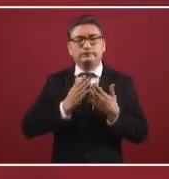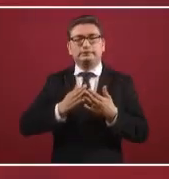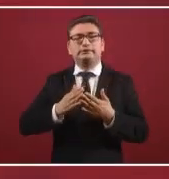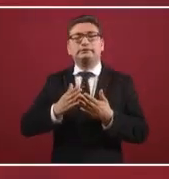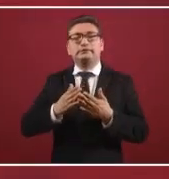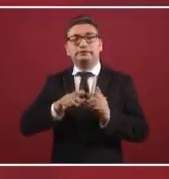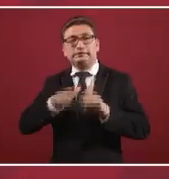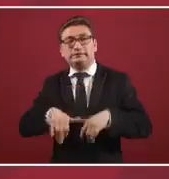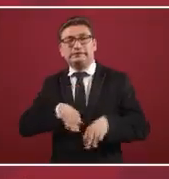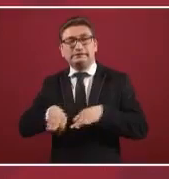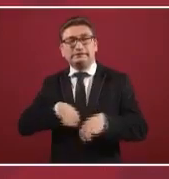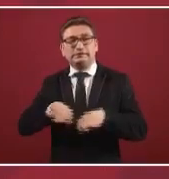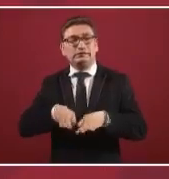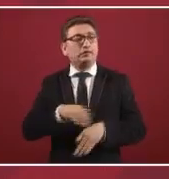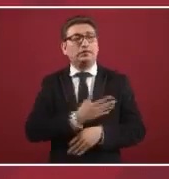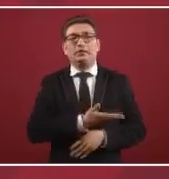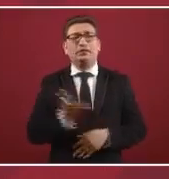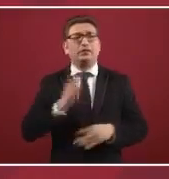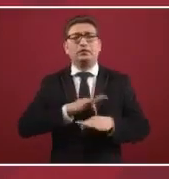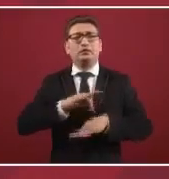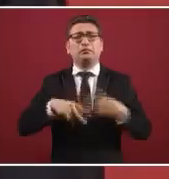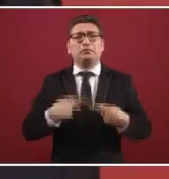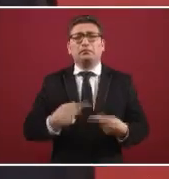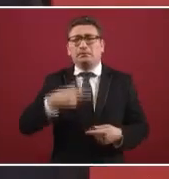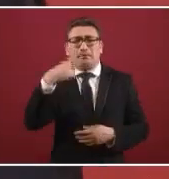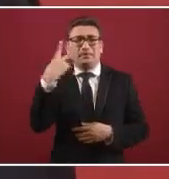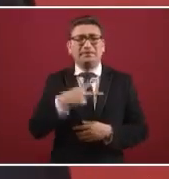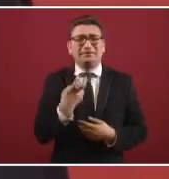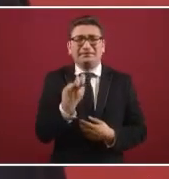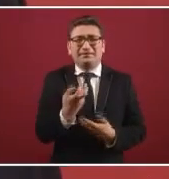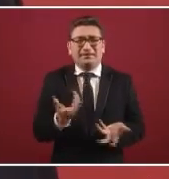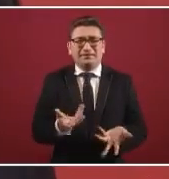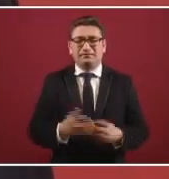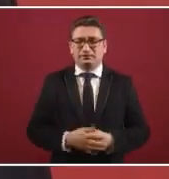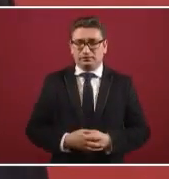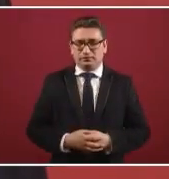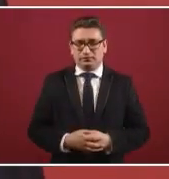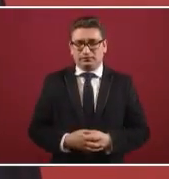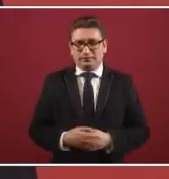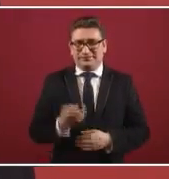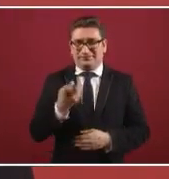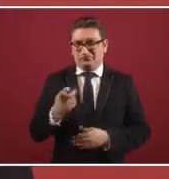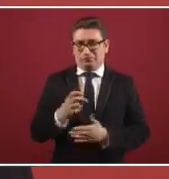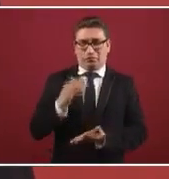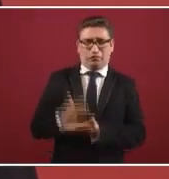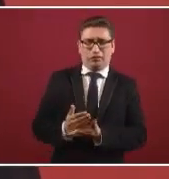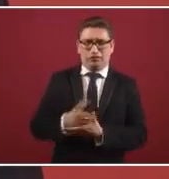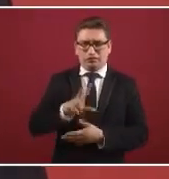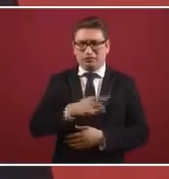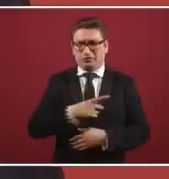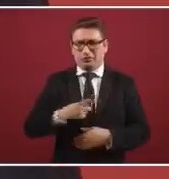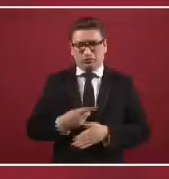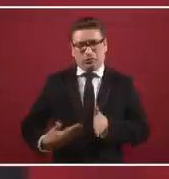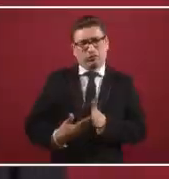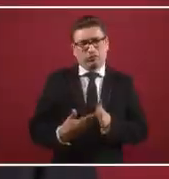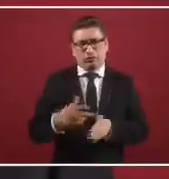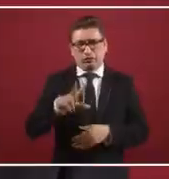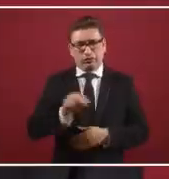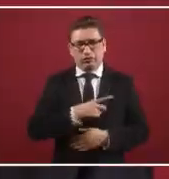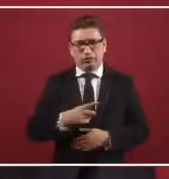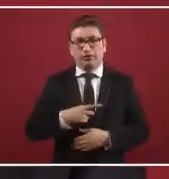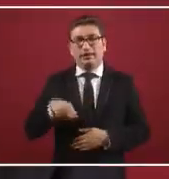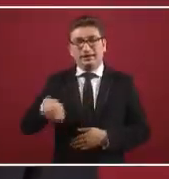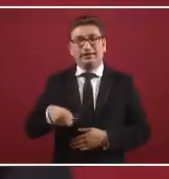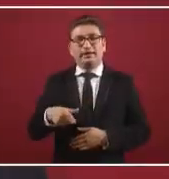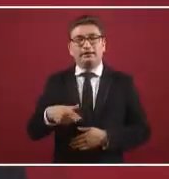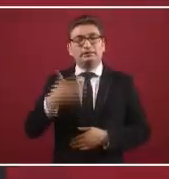mexicanos, muchos. Entonces, que no se detenga la posibilidad de que el